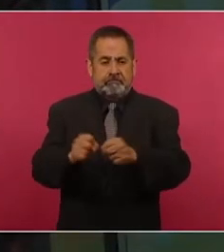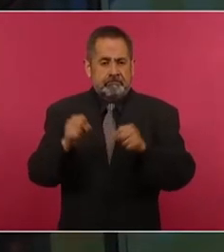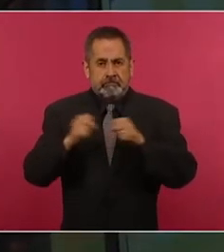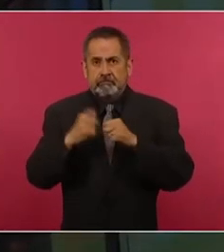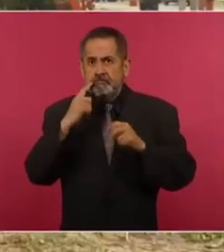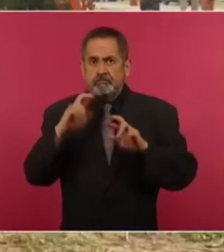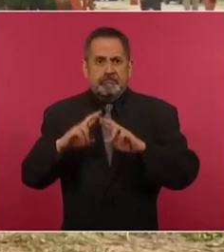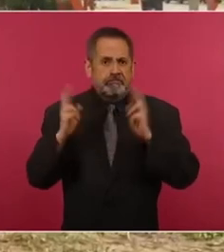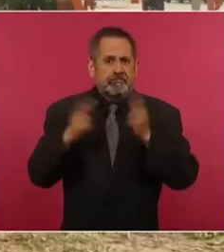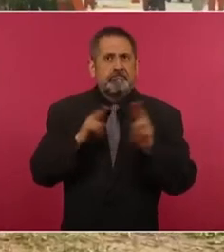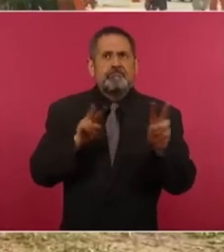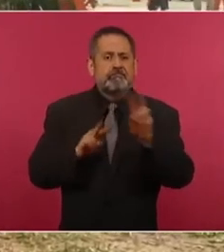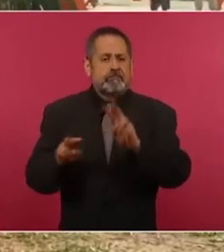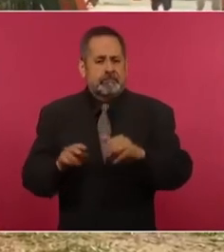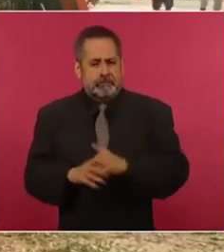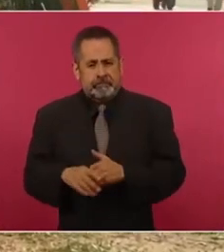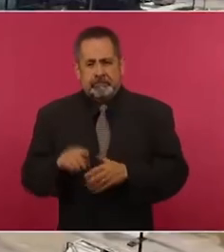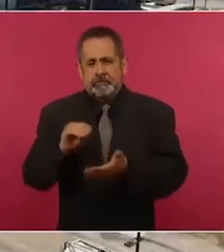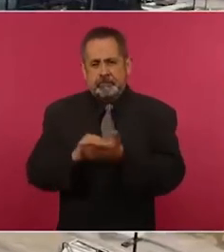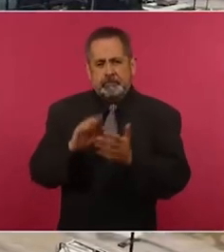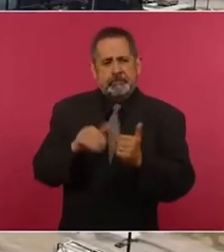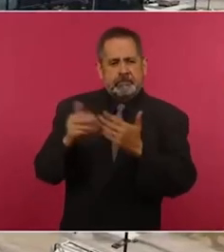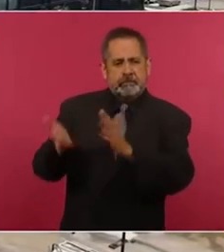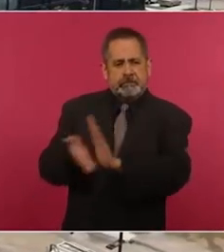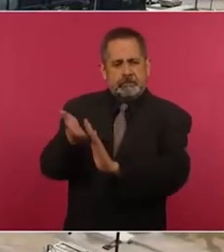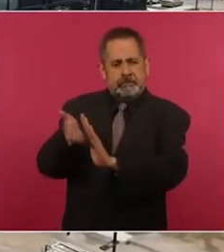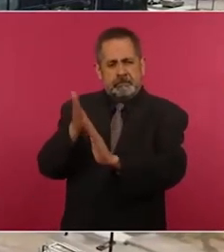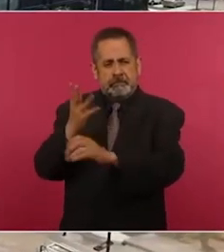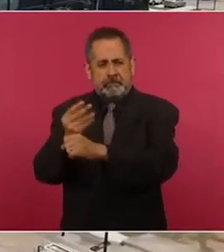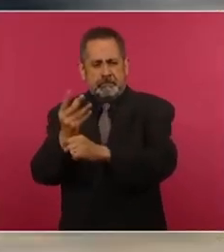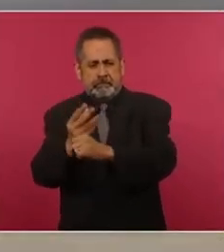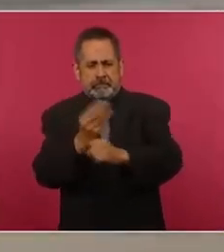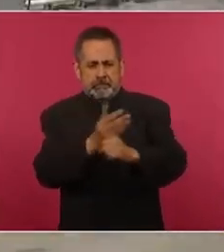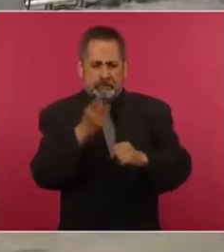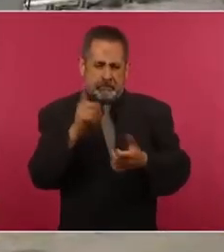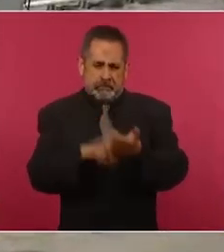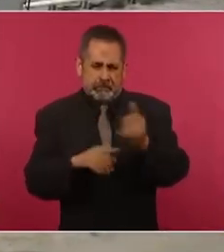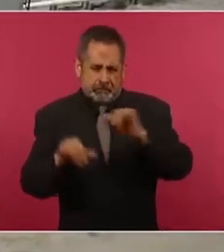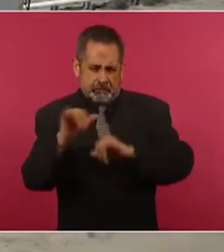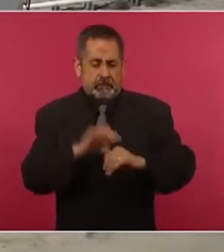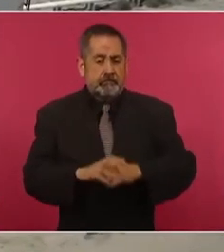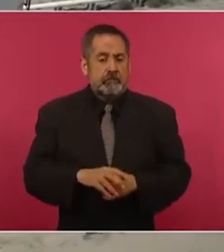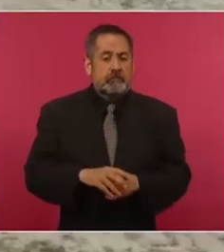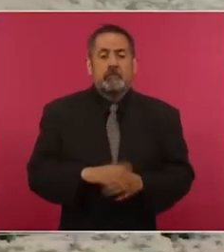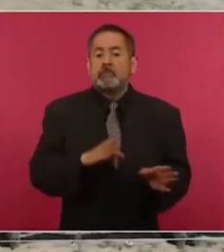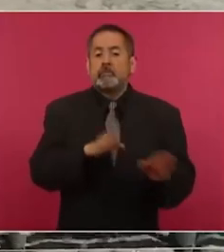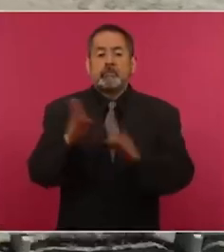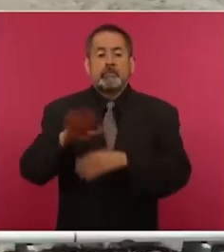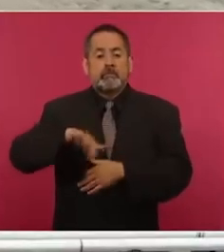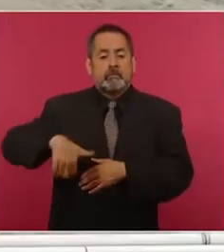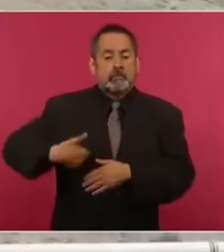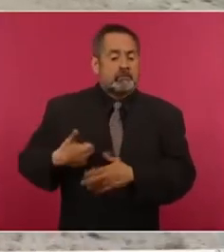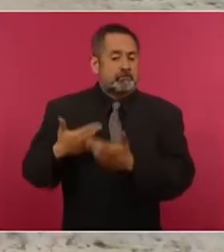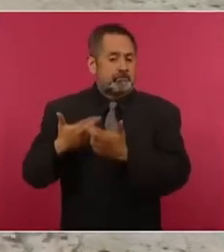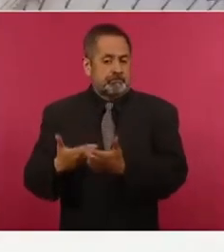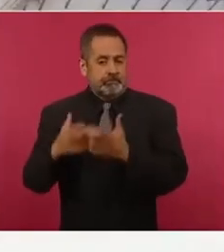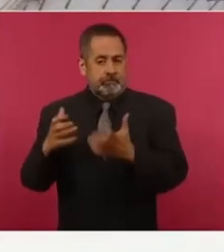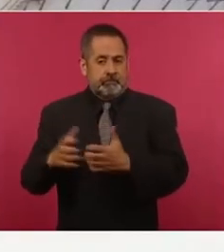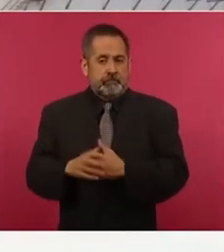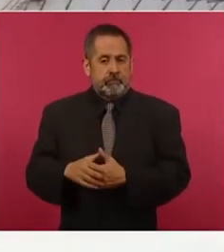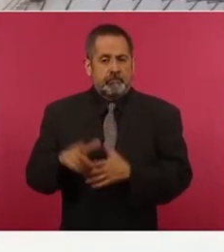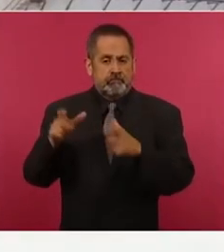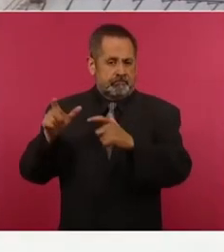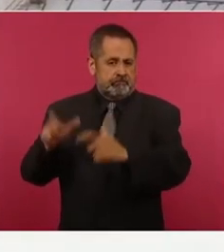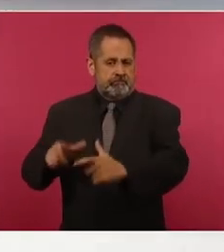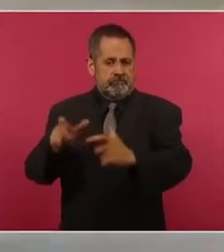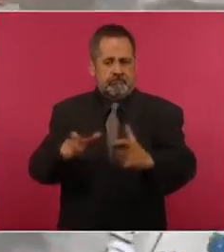se avanza en los trabajos de detallado en la fachada exterior del edificio de laboratorio. En el área de almacenamiento, avanza la construcción de mochetas e